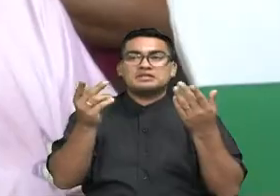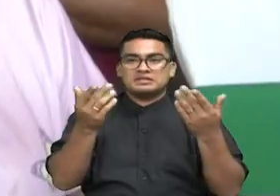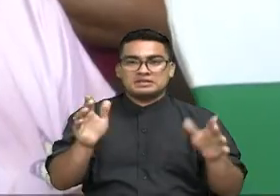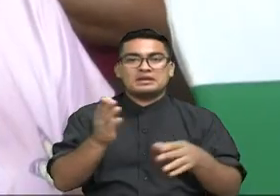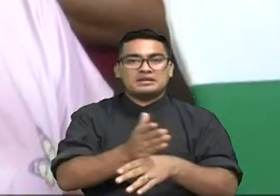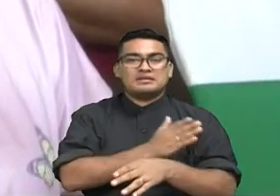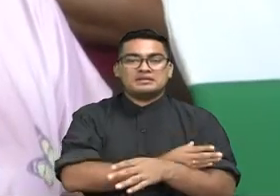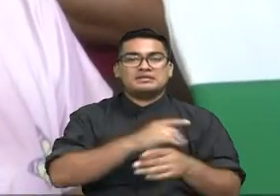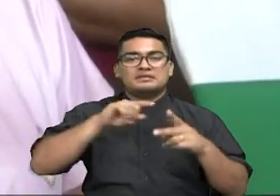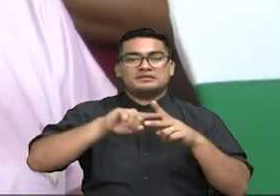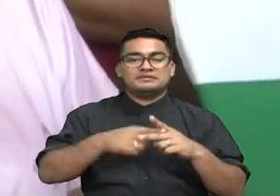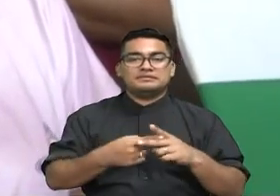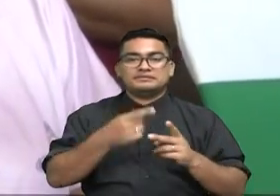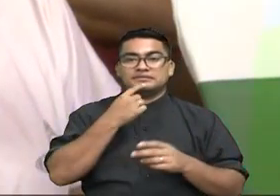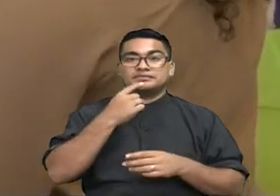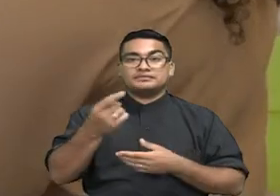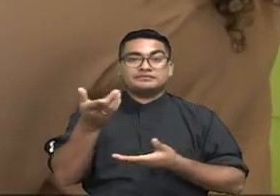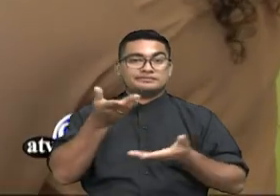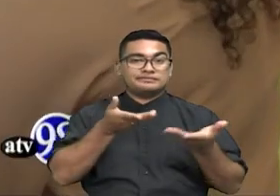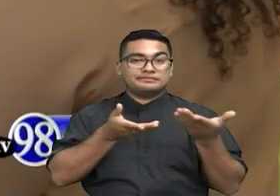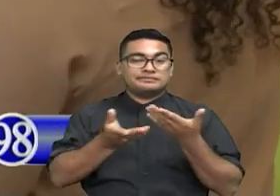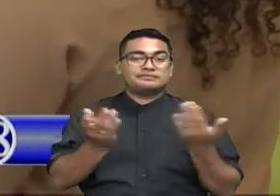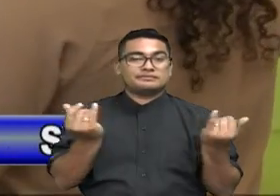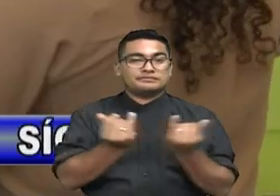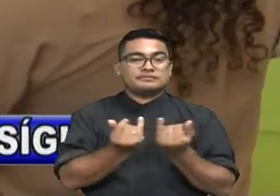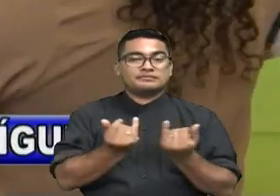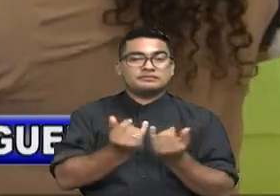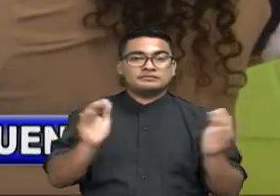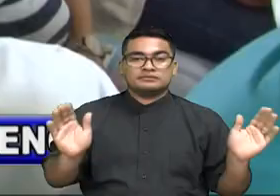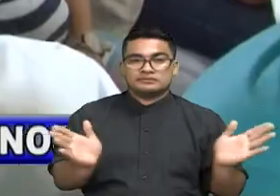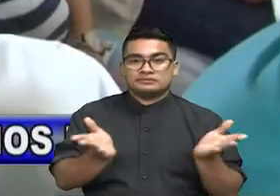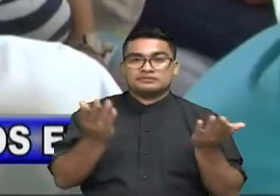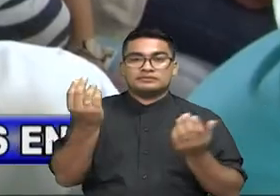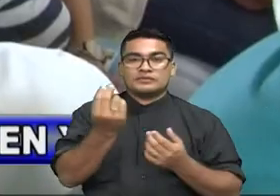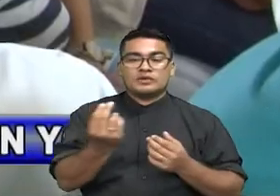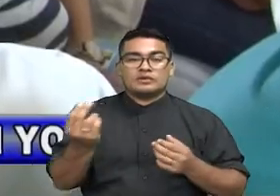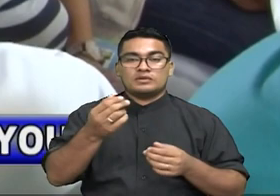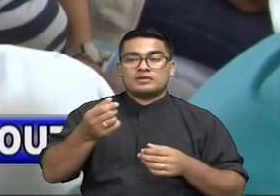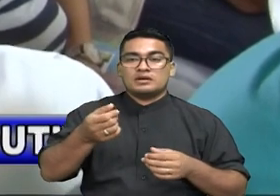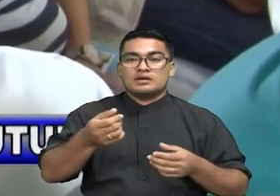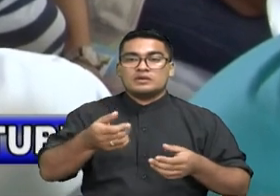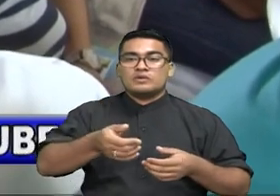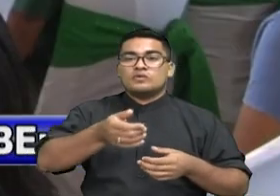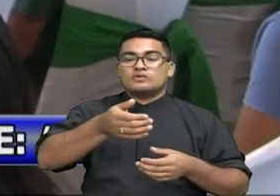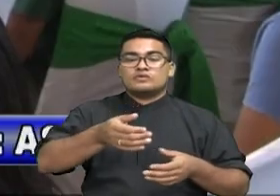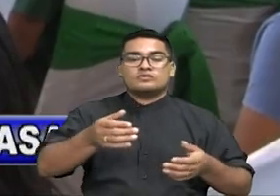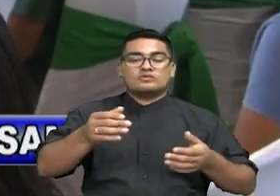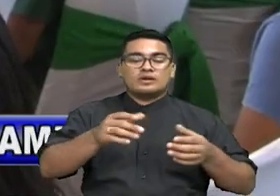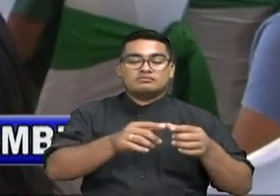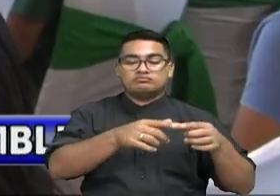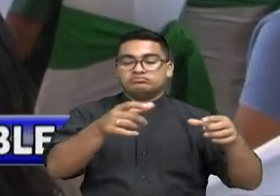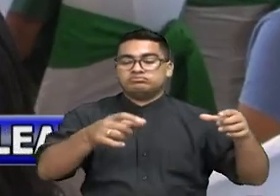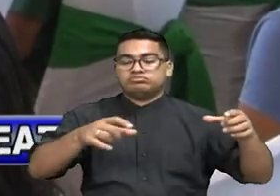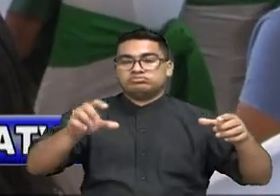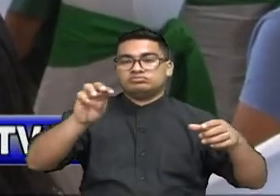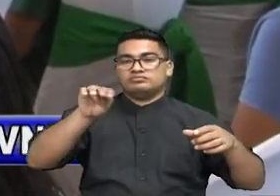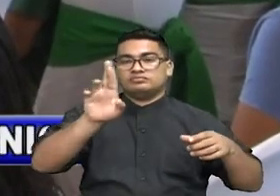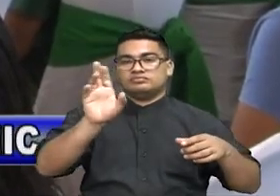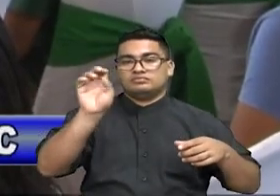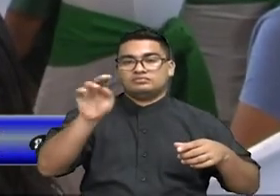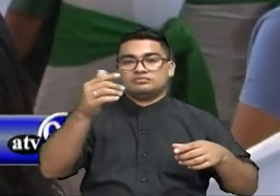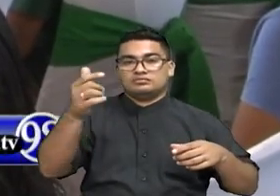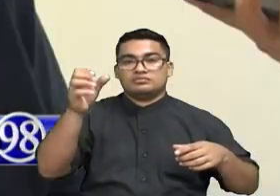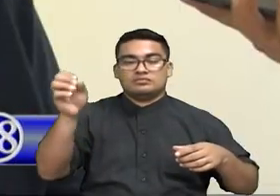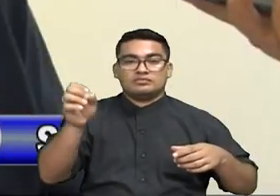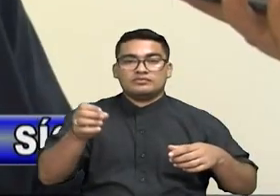iniciaron. En este intercambio, además, se promovió el uso medicinal y alimentario de esta planta, que también se conoce como